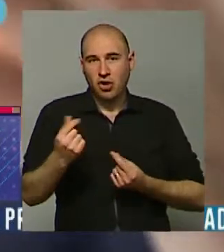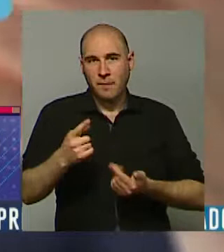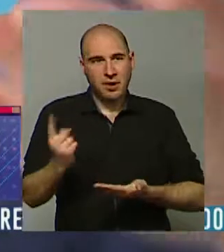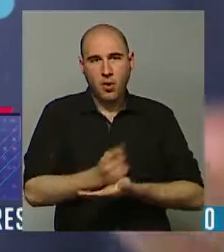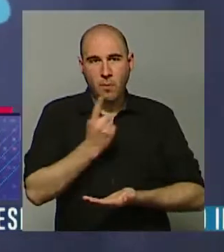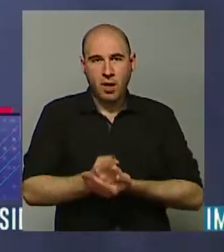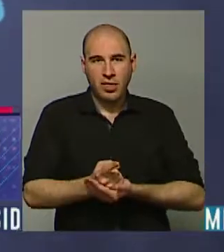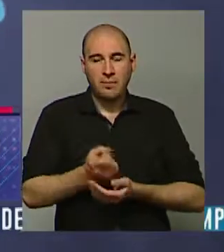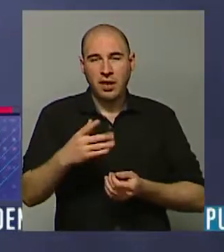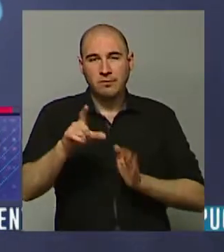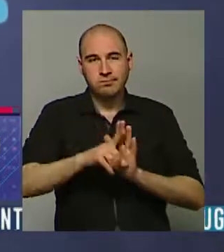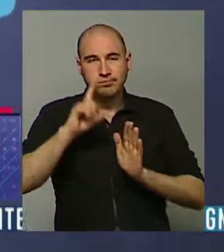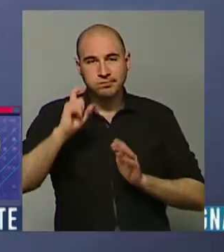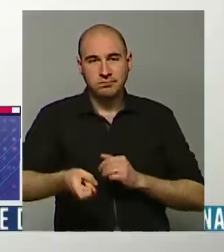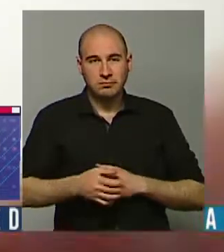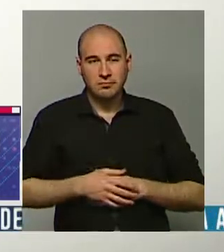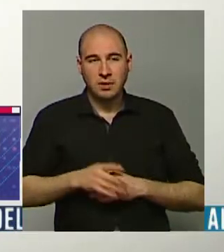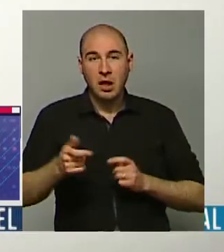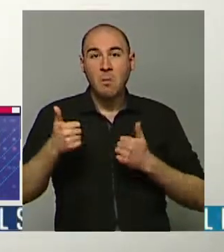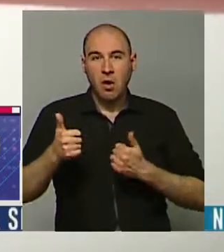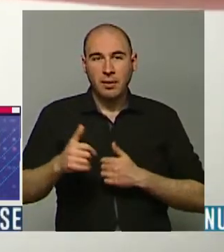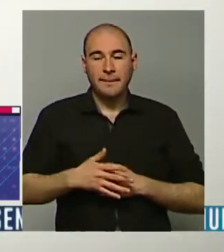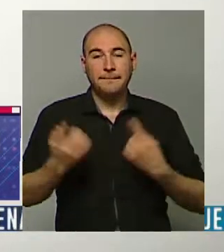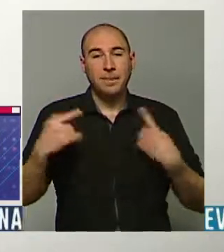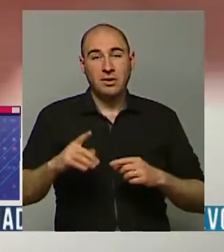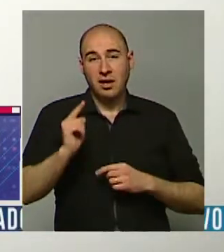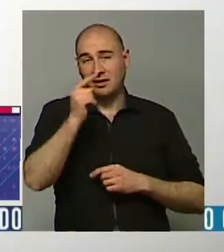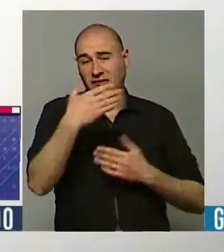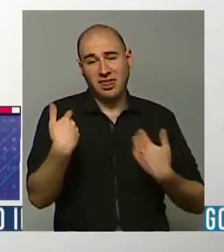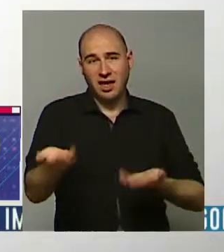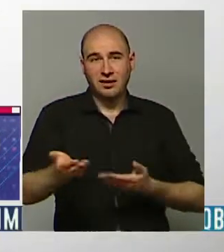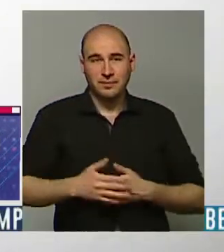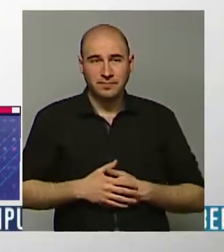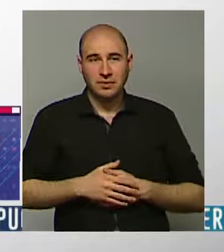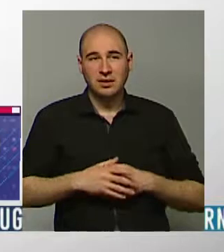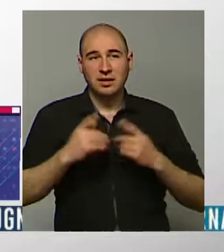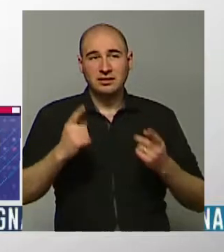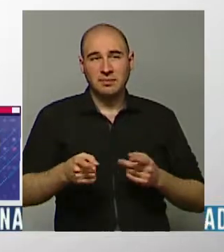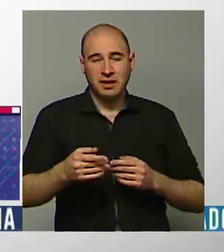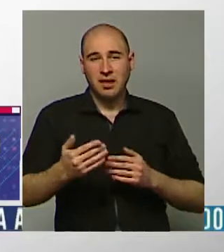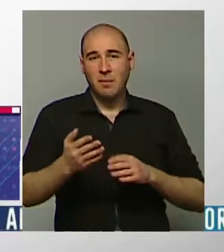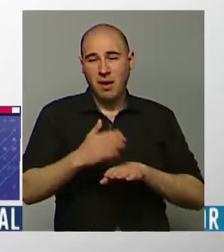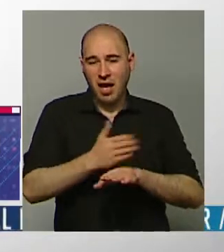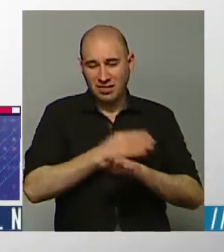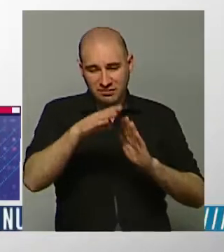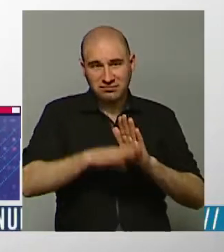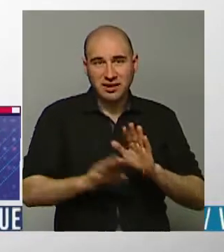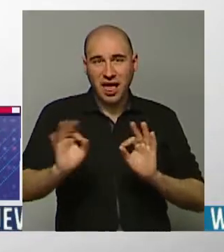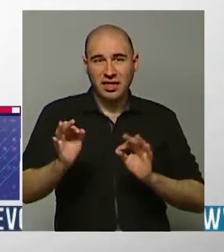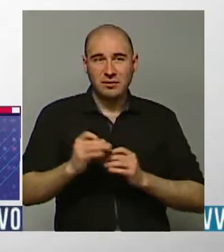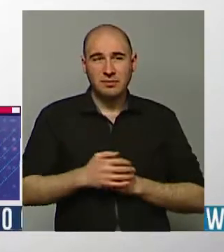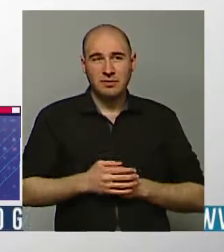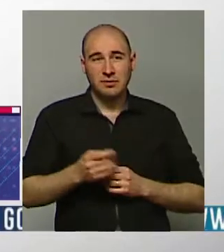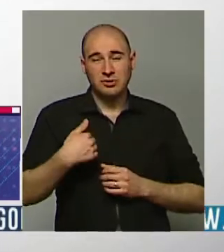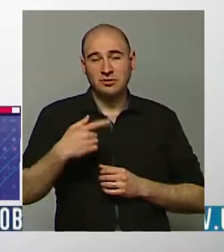de eso porque es ilegal totalmente, que está bueno, pero allá te lo dan. Y aparte está sin previo antecedente. O sea, si yo sería